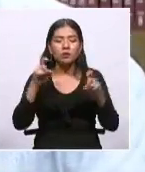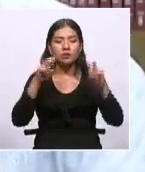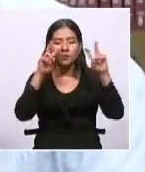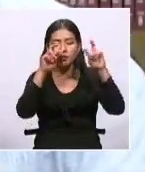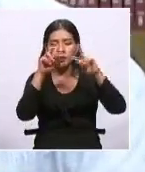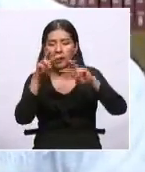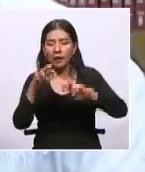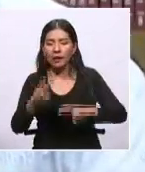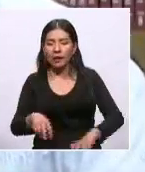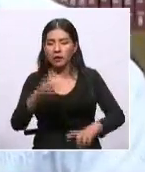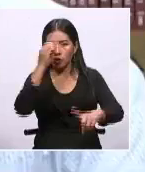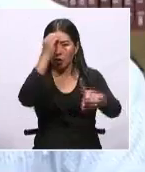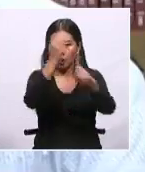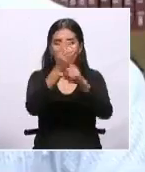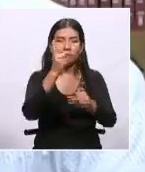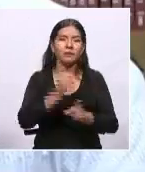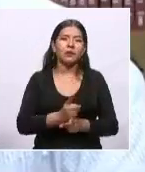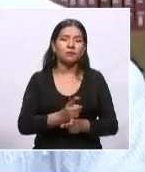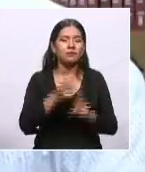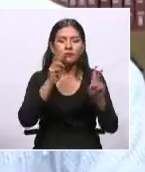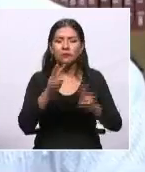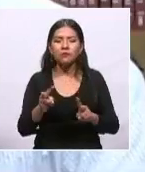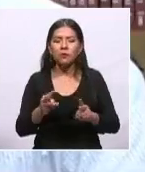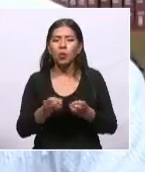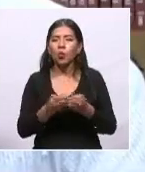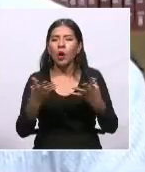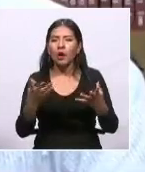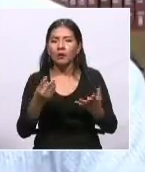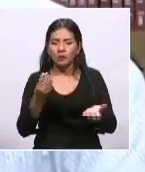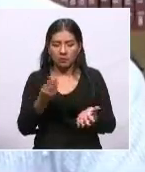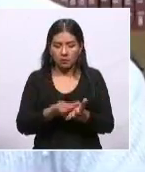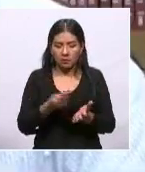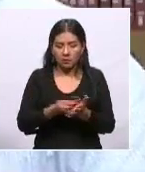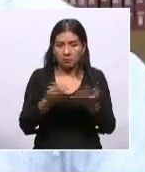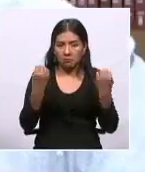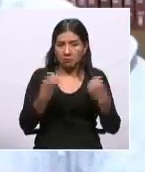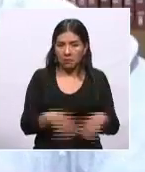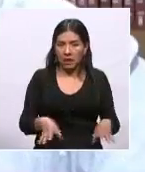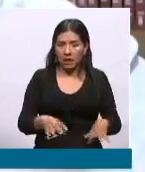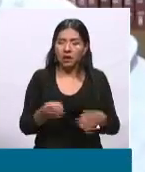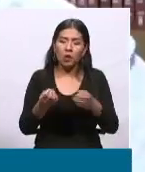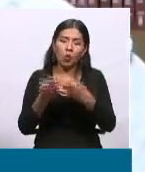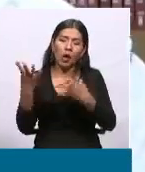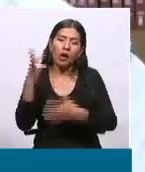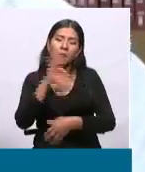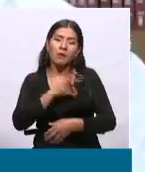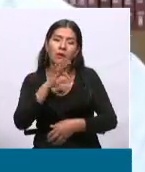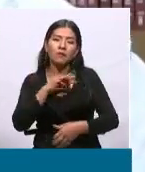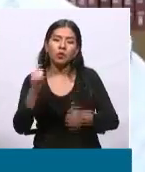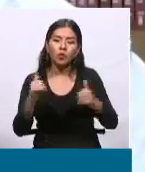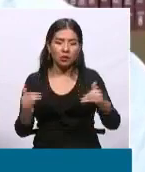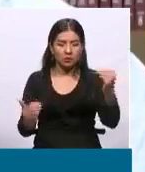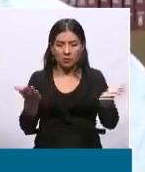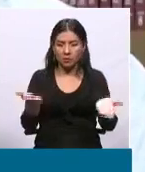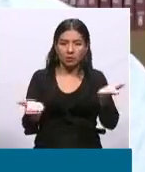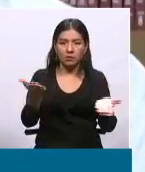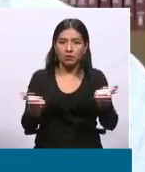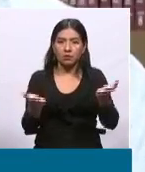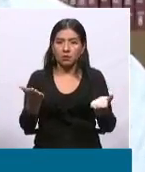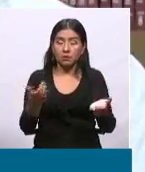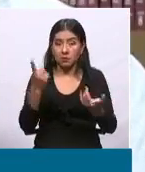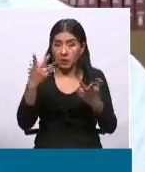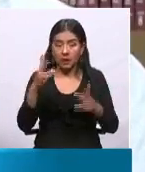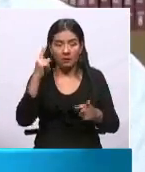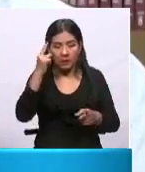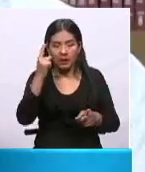objetivo y analizar el costo-beneficio de la protesta. ¿Qué está queriendo decir? Que es tiempo de analizar cuánto daño le están haciendo a la